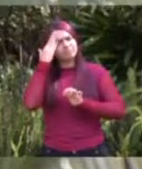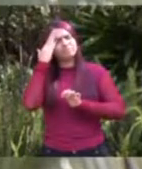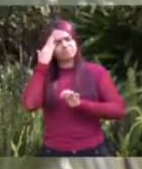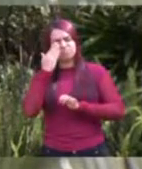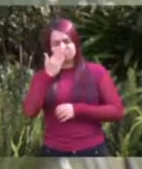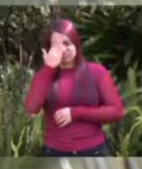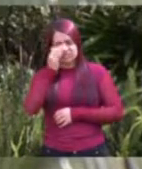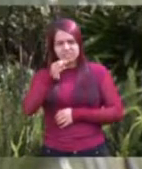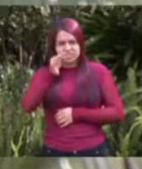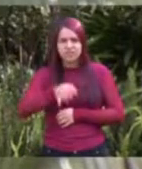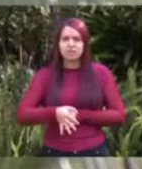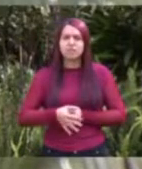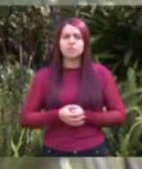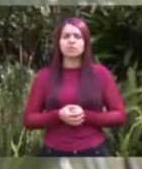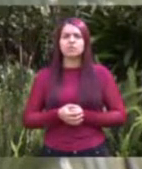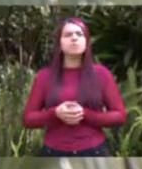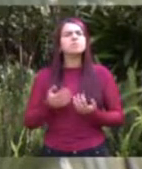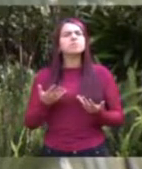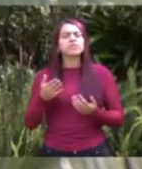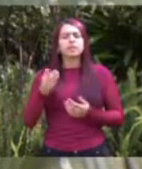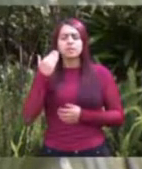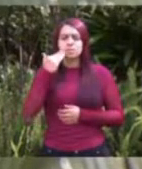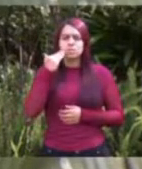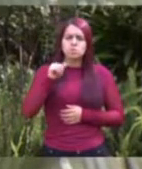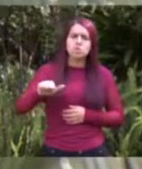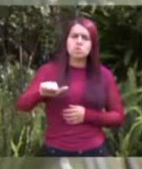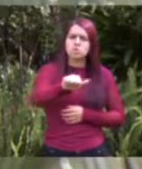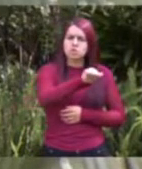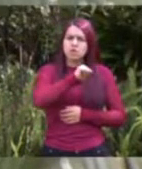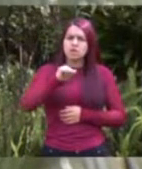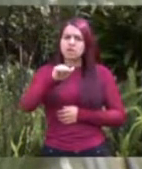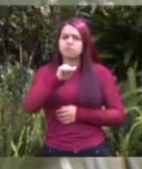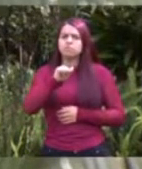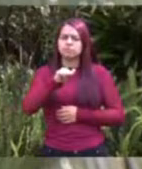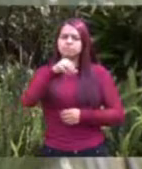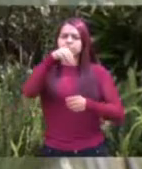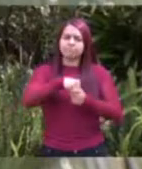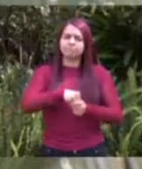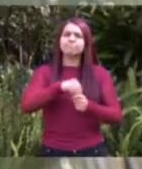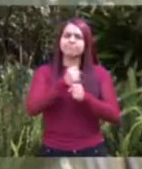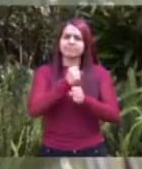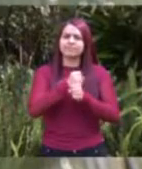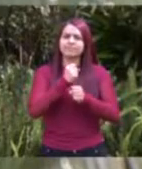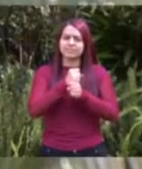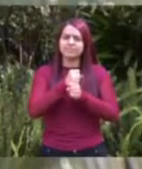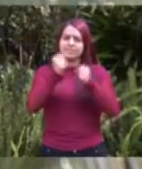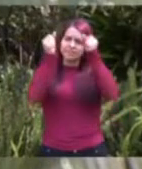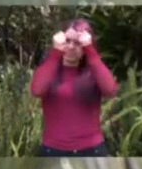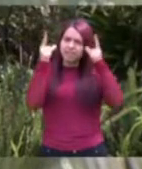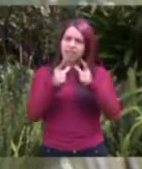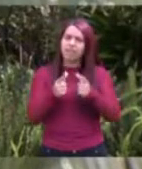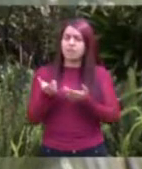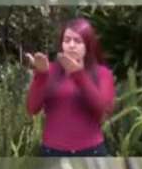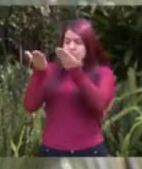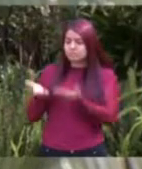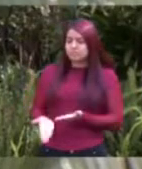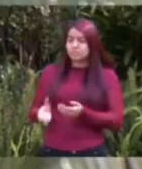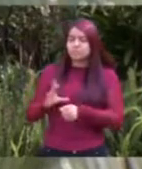determinación de las mujeres en el servicio público, y usted es el mejor ejemplo de eso, doctora